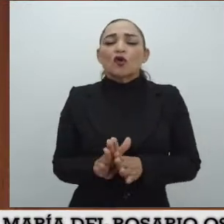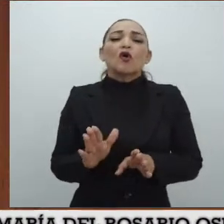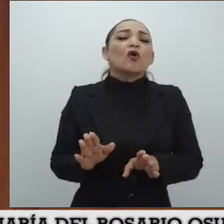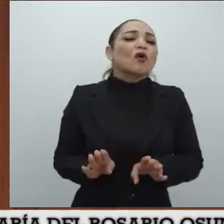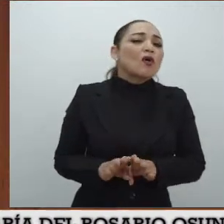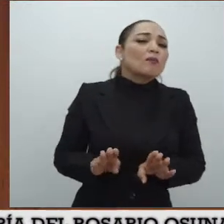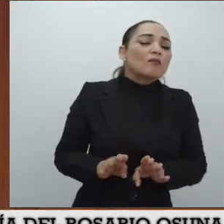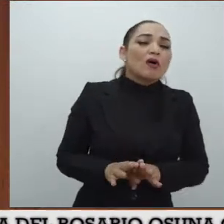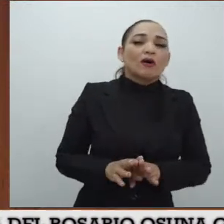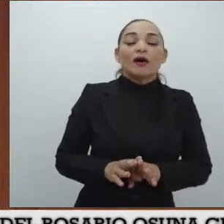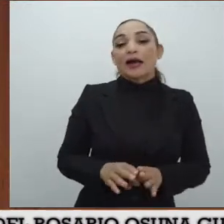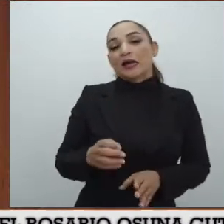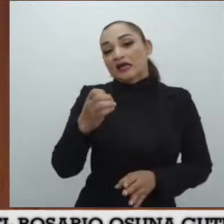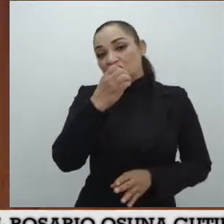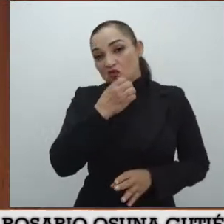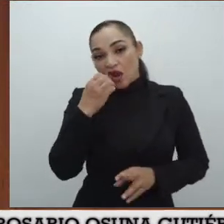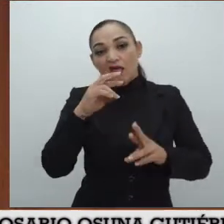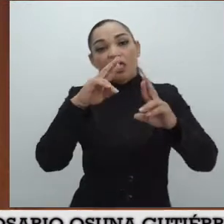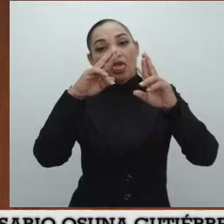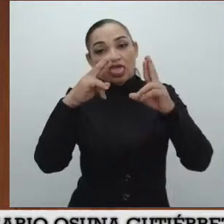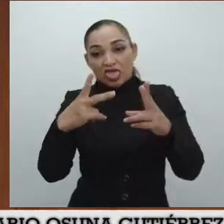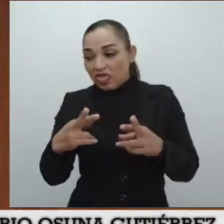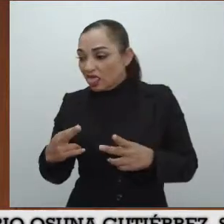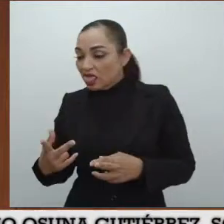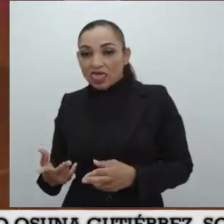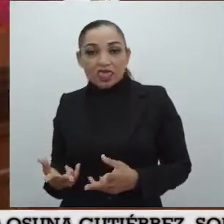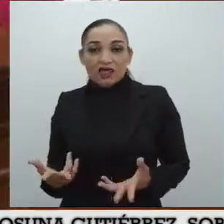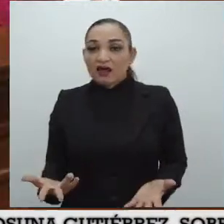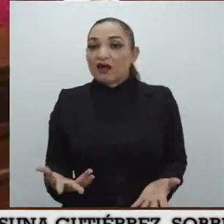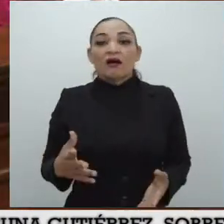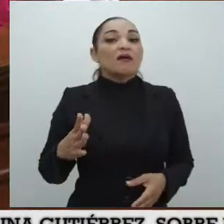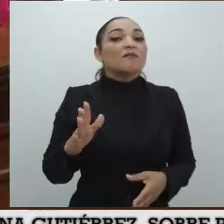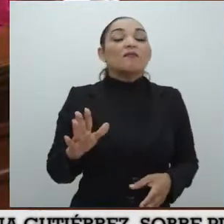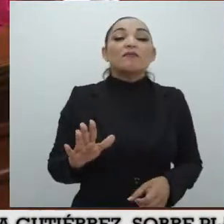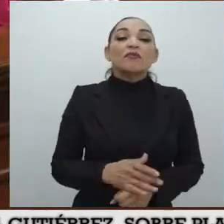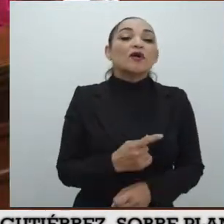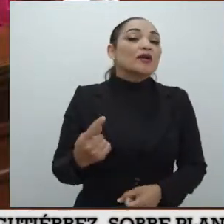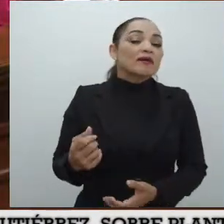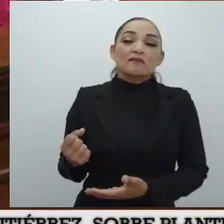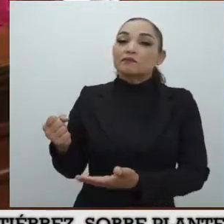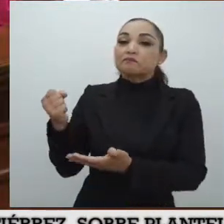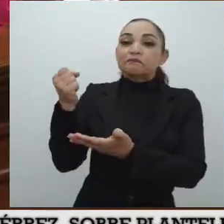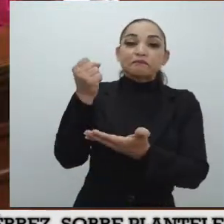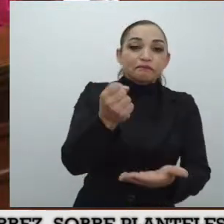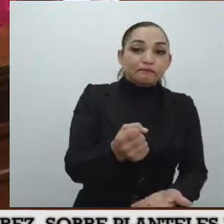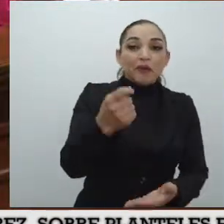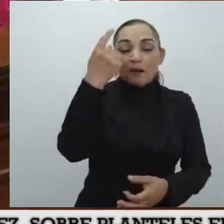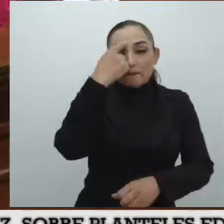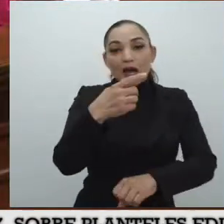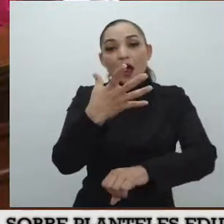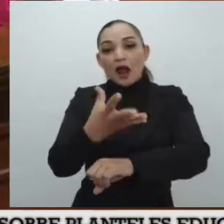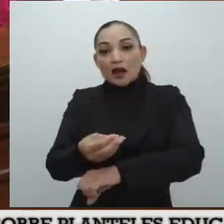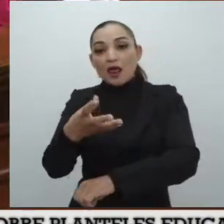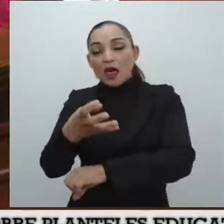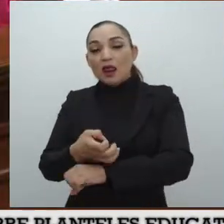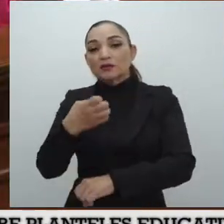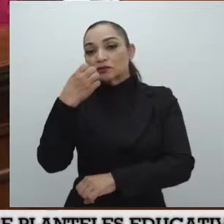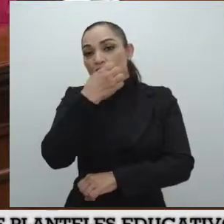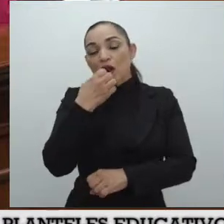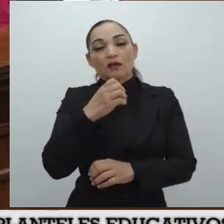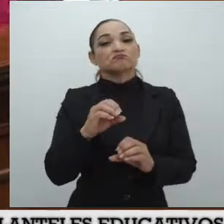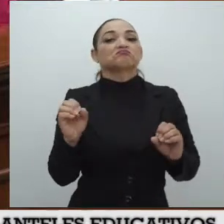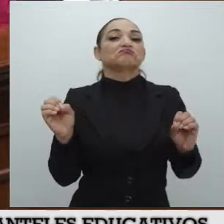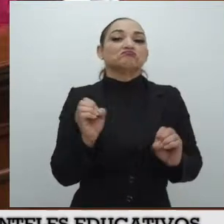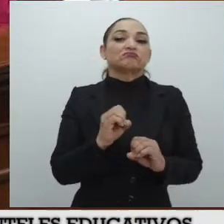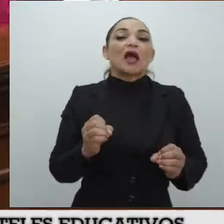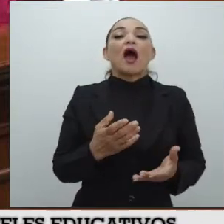las escuelas, porque no se les aportaba, no se les llegaban los recursos a las escuelas. Y hoy tenemos la gran mayoría